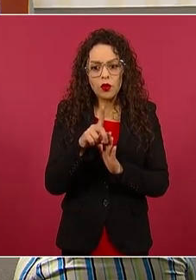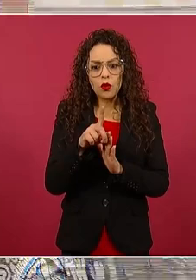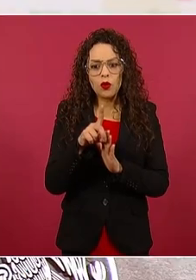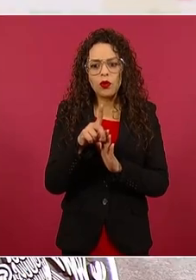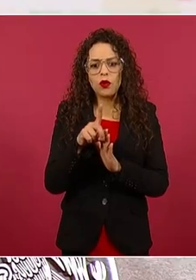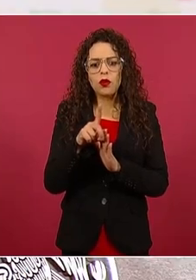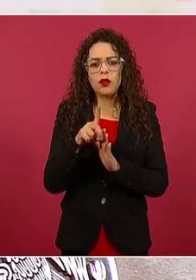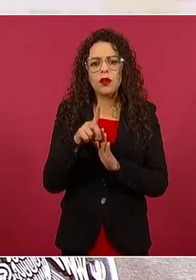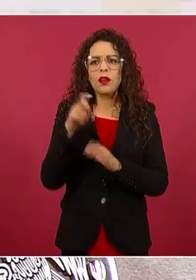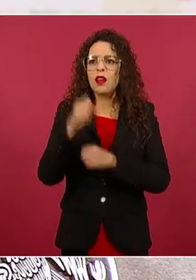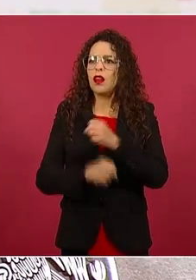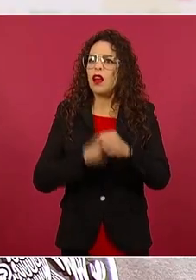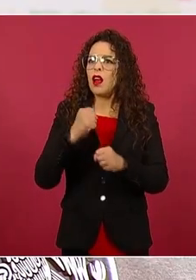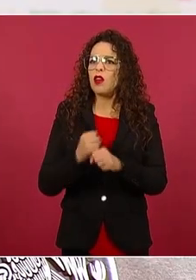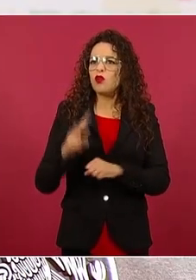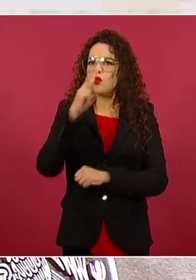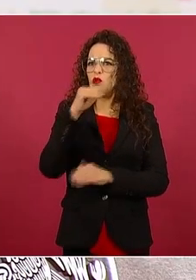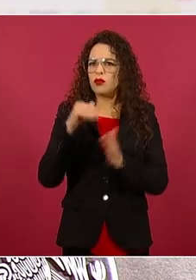creo que en